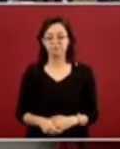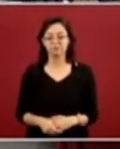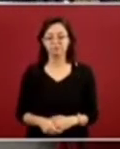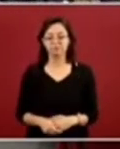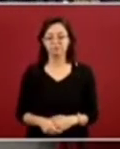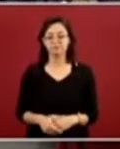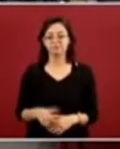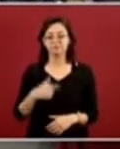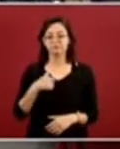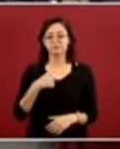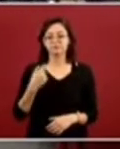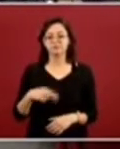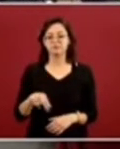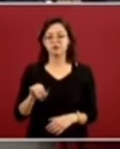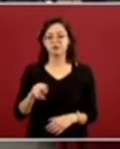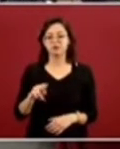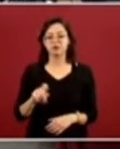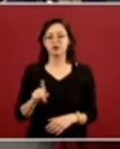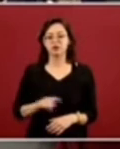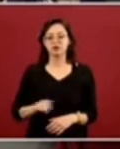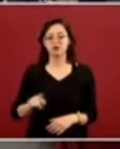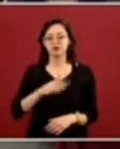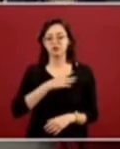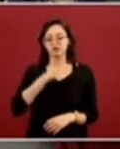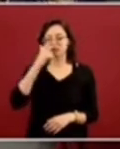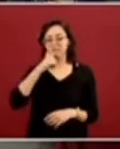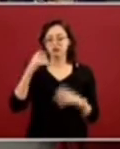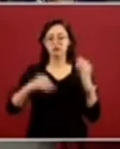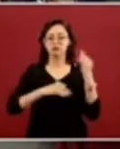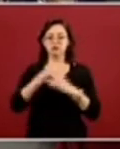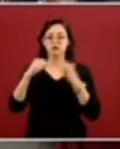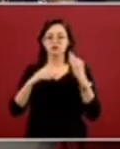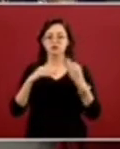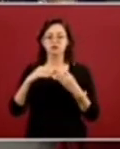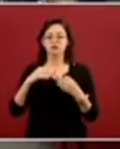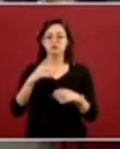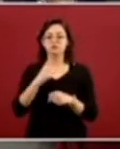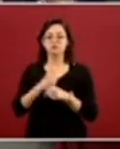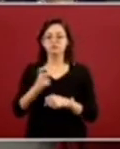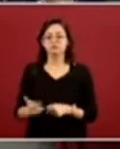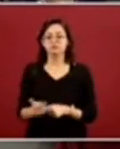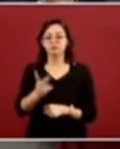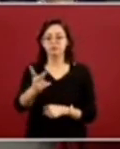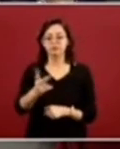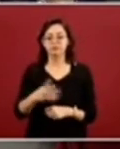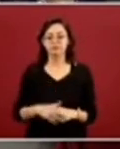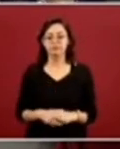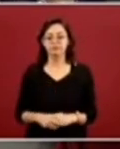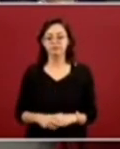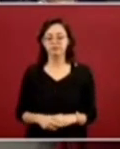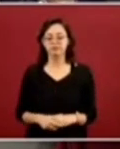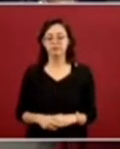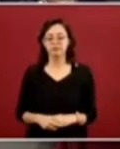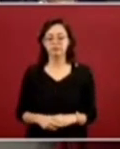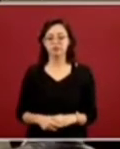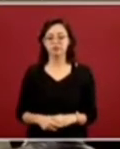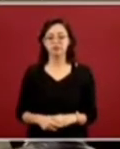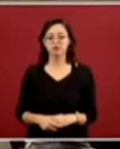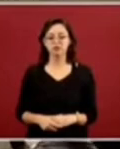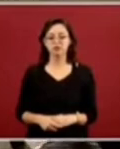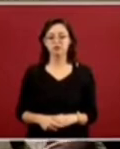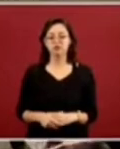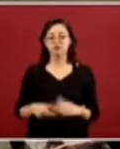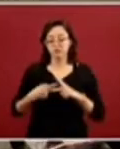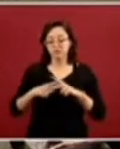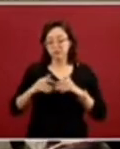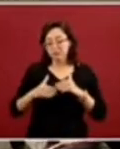de Radiodifusión, Canal 14. Muy buenas noches a todos. Mi primera pregunta sería si en la estrategia que ustedes están